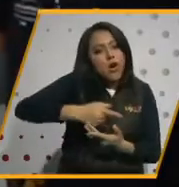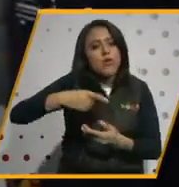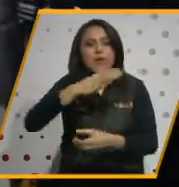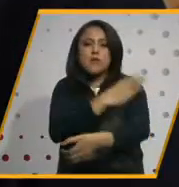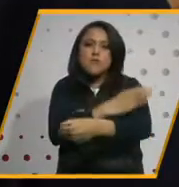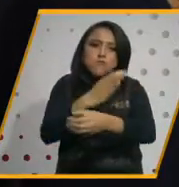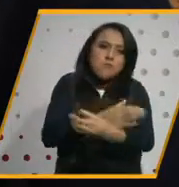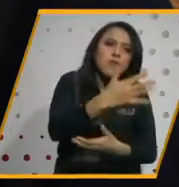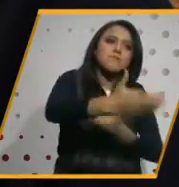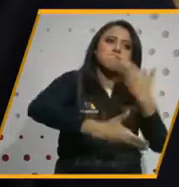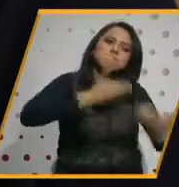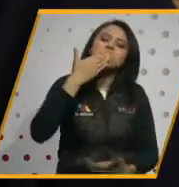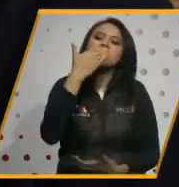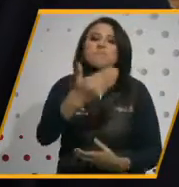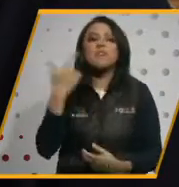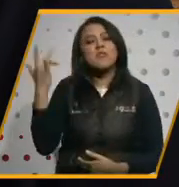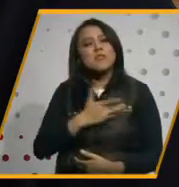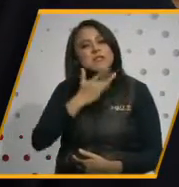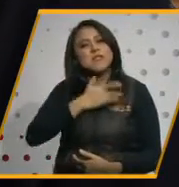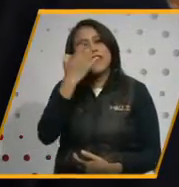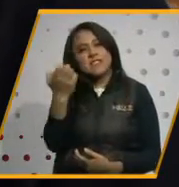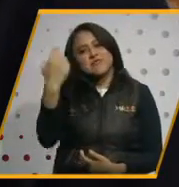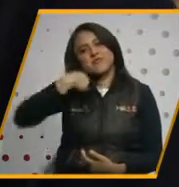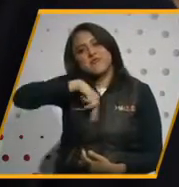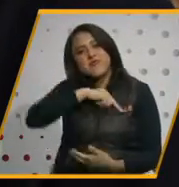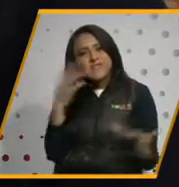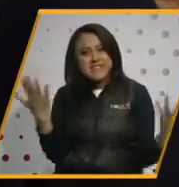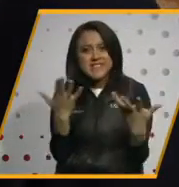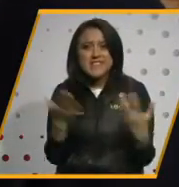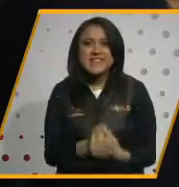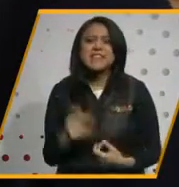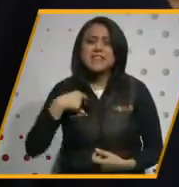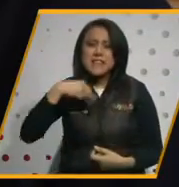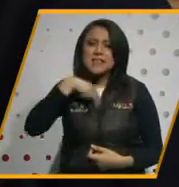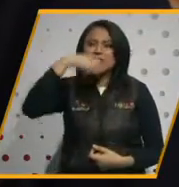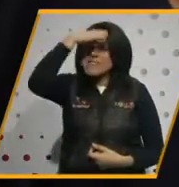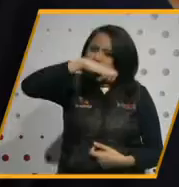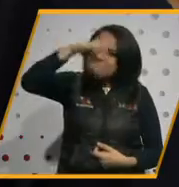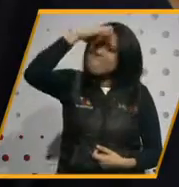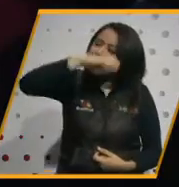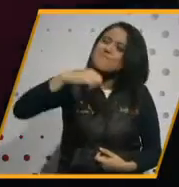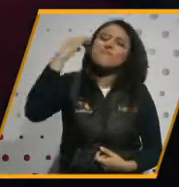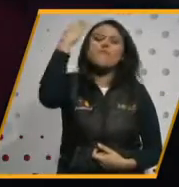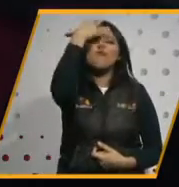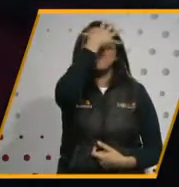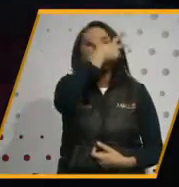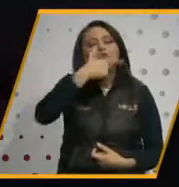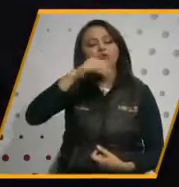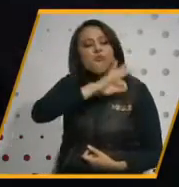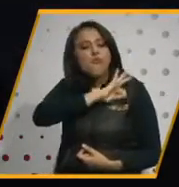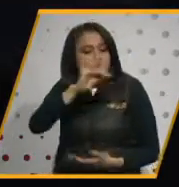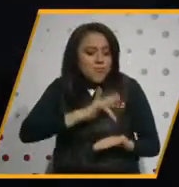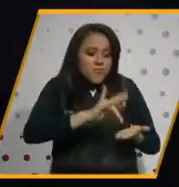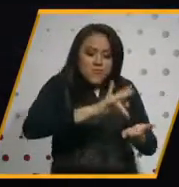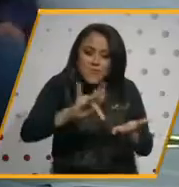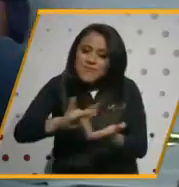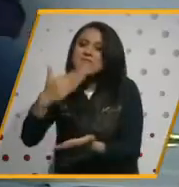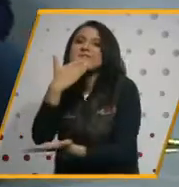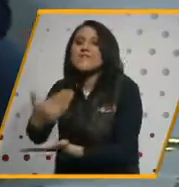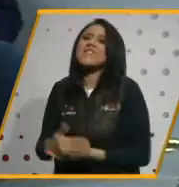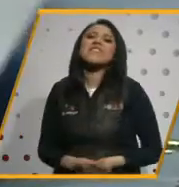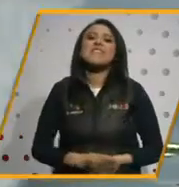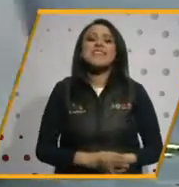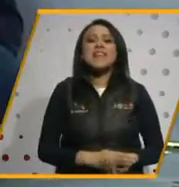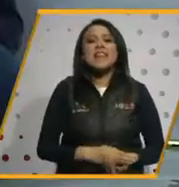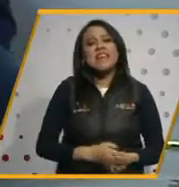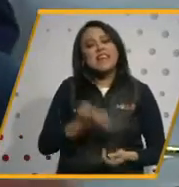estamos haciendo. Es una experiencia muy, muy bonita, se siente bonito ayudar a los demás. Es la vitalidad y el deseo de ayudar lo